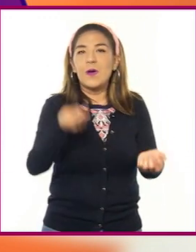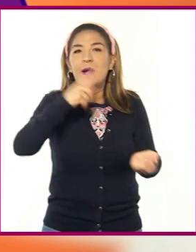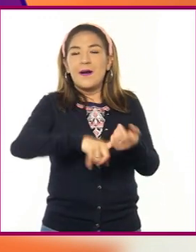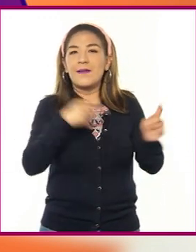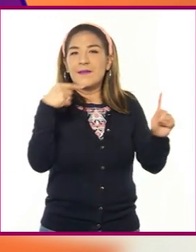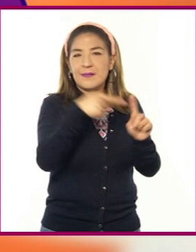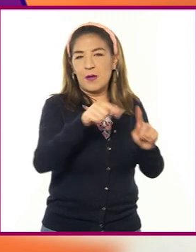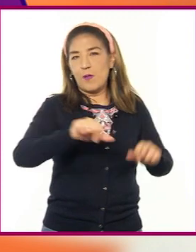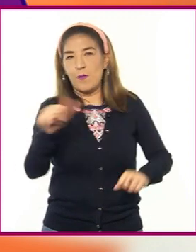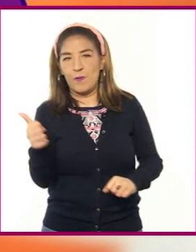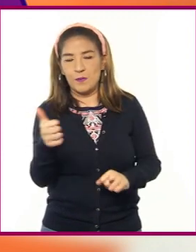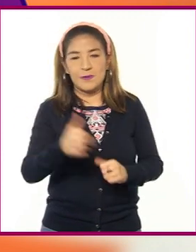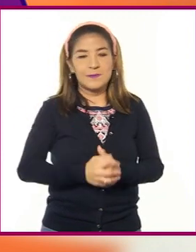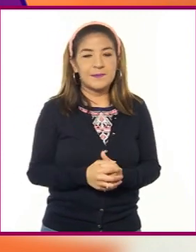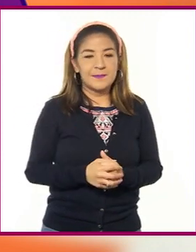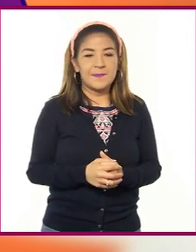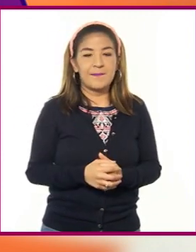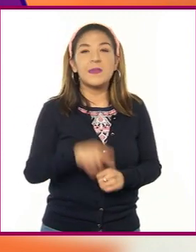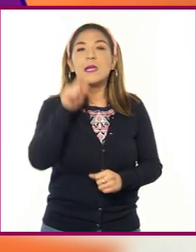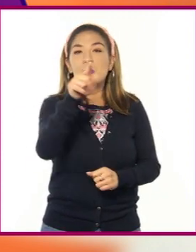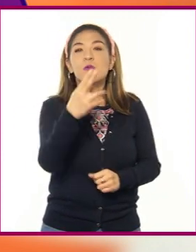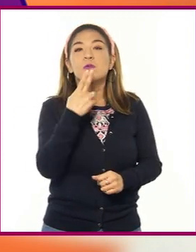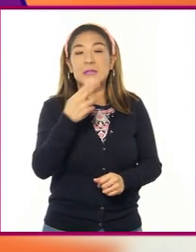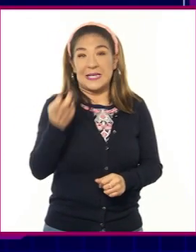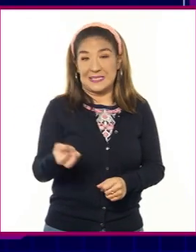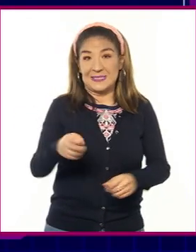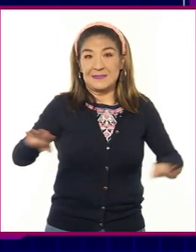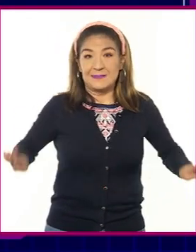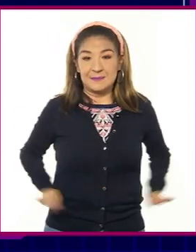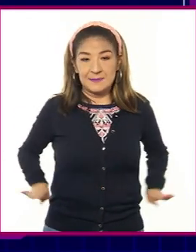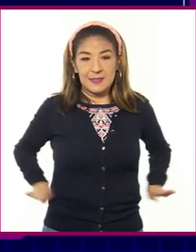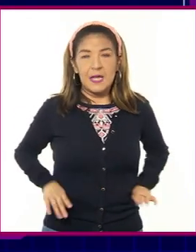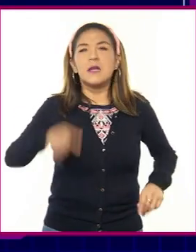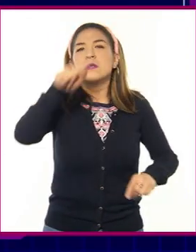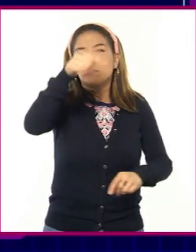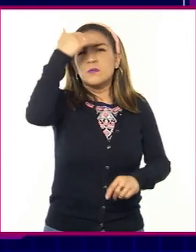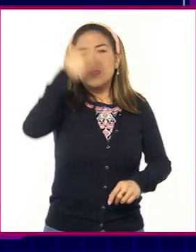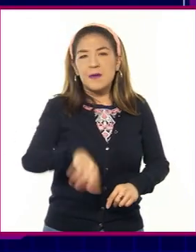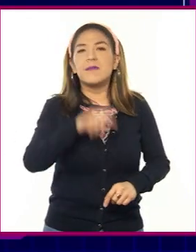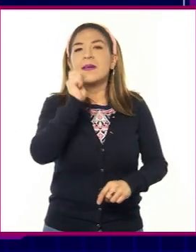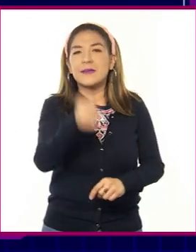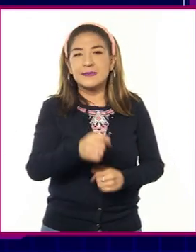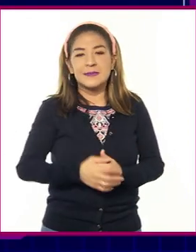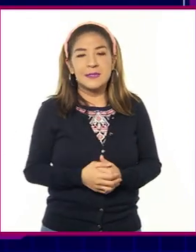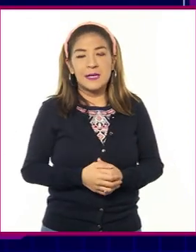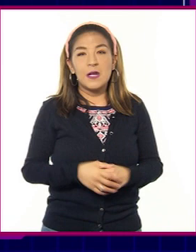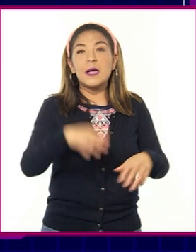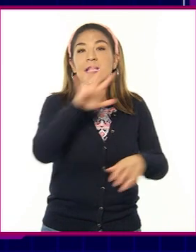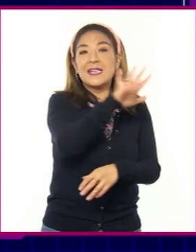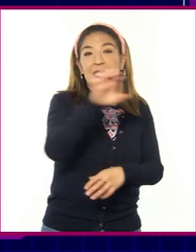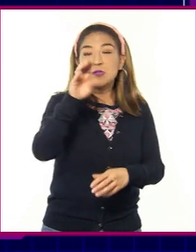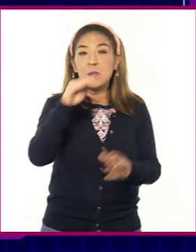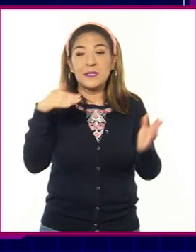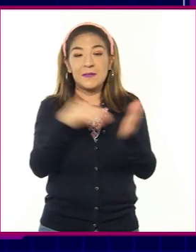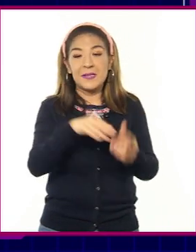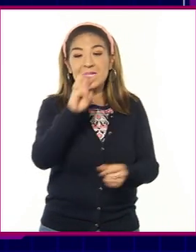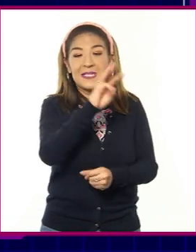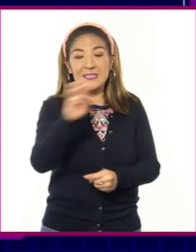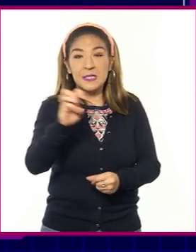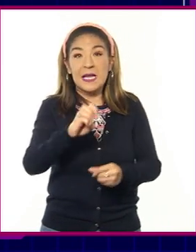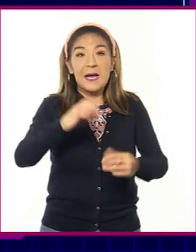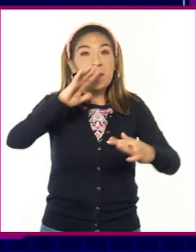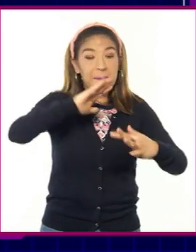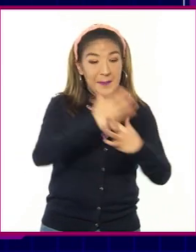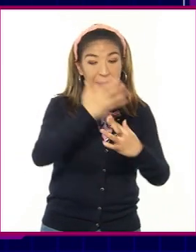correspondientes a la otra. Utilizando esta propiedad, sabemos que repartir 590.300 en